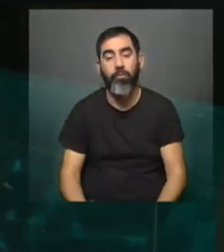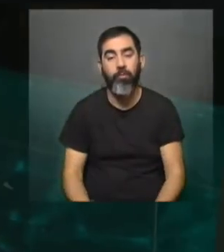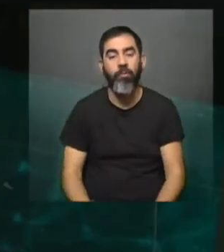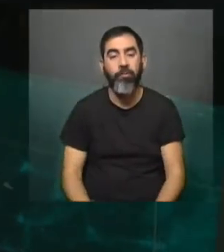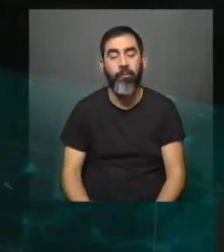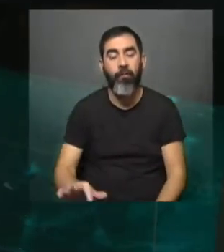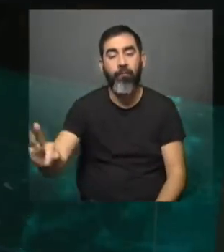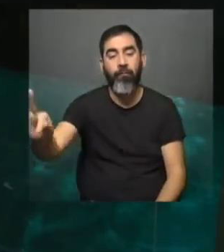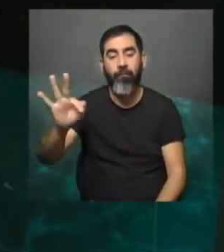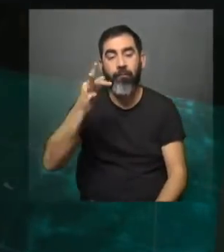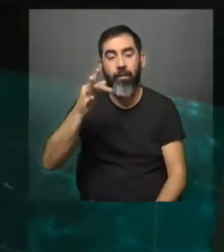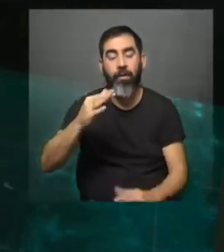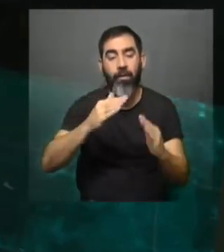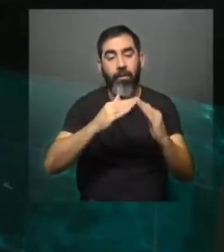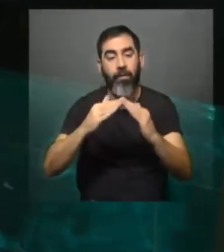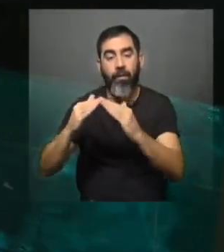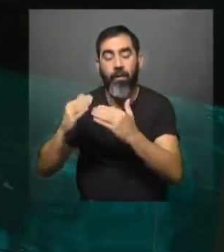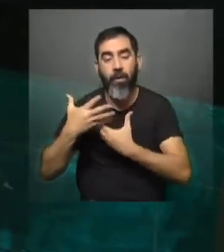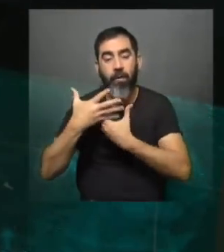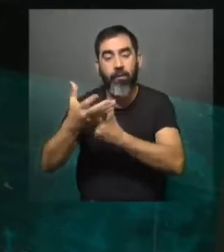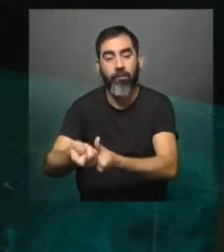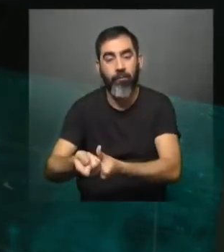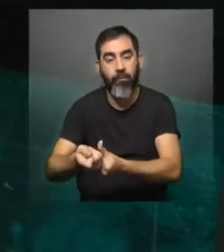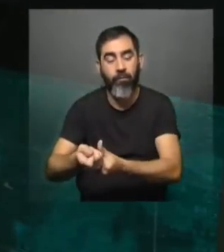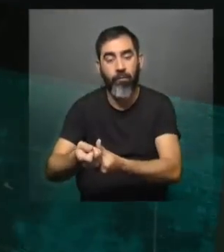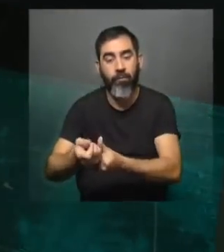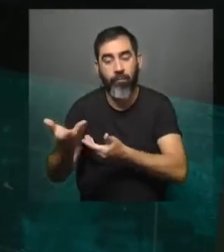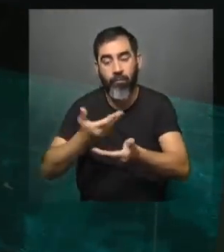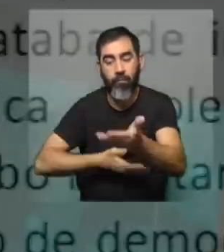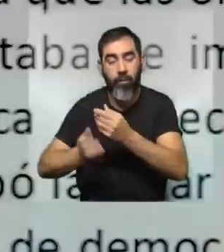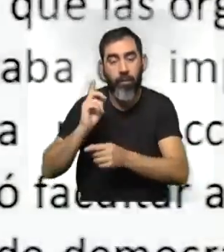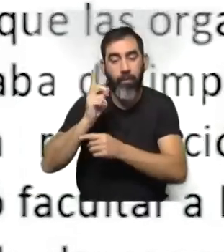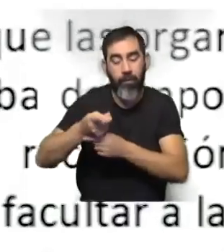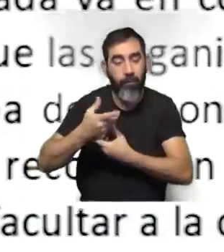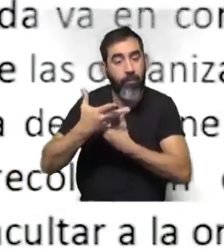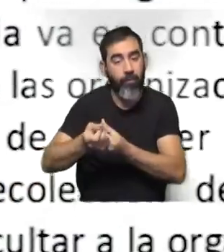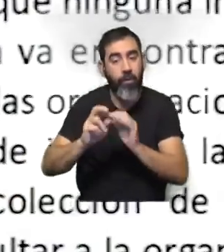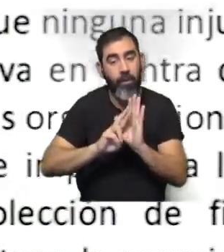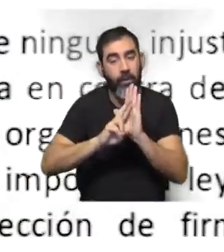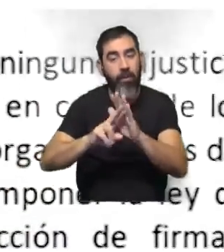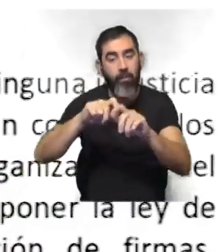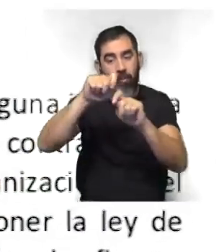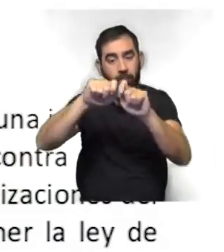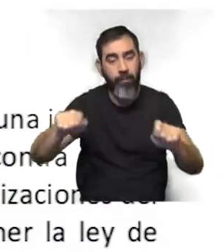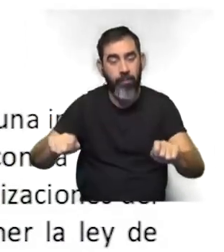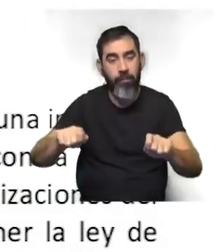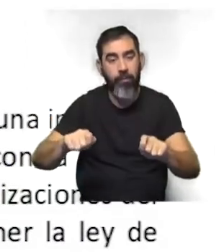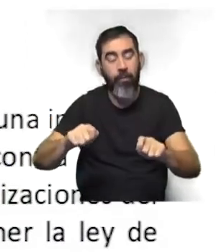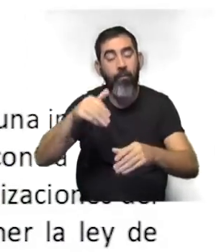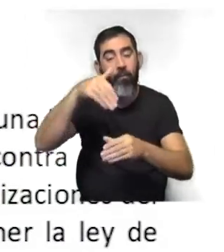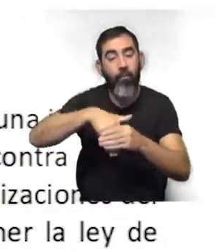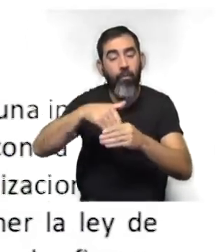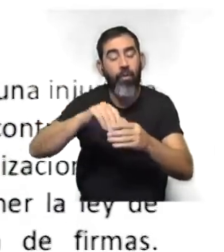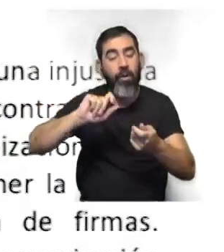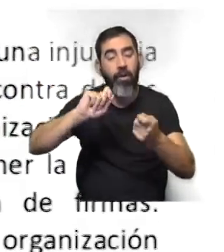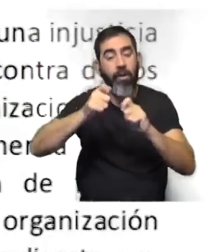la federación uruguaya de viviendas por ayuda mutua decidió apoyar la decisión de la mesa representativa del pit cnt de impulsar un plebiscito